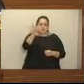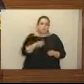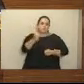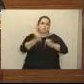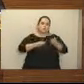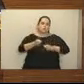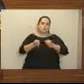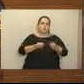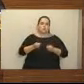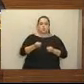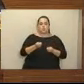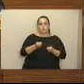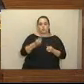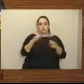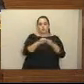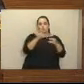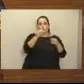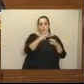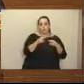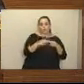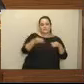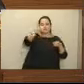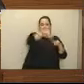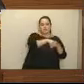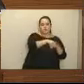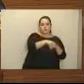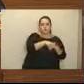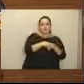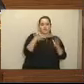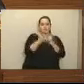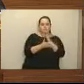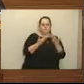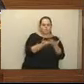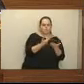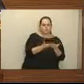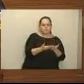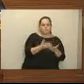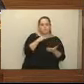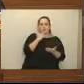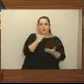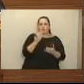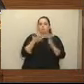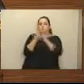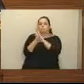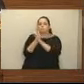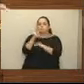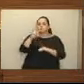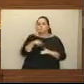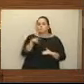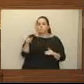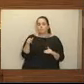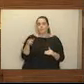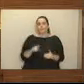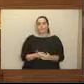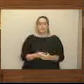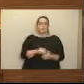pertenecían y pertenecen a su partido? ¿Les pidió algún tipo de explicación? ¿Se la ofrecieron? Ante los diversos